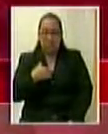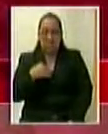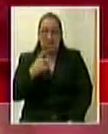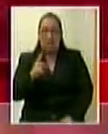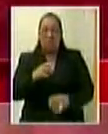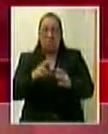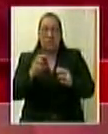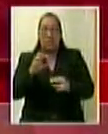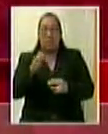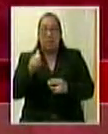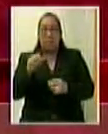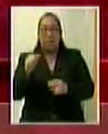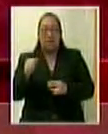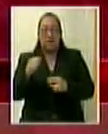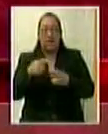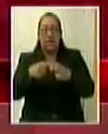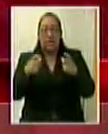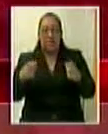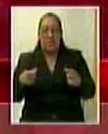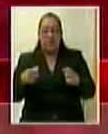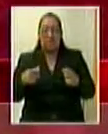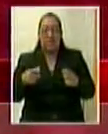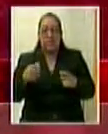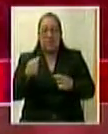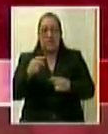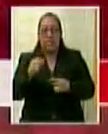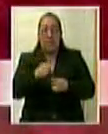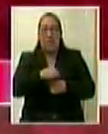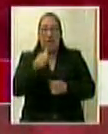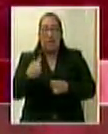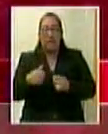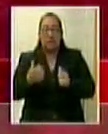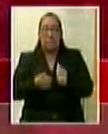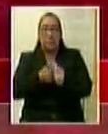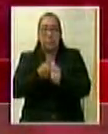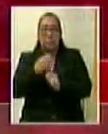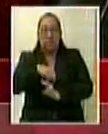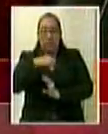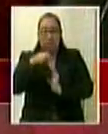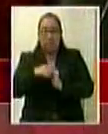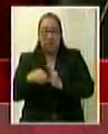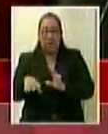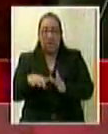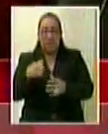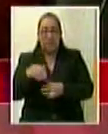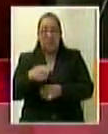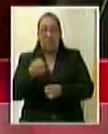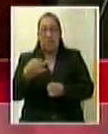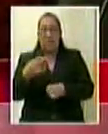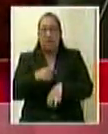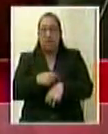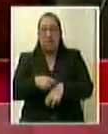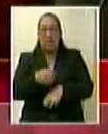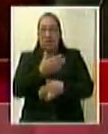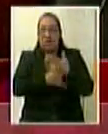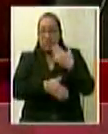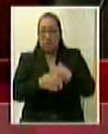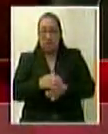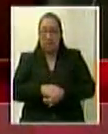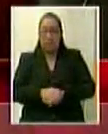La población de Pampas Grande, una población ancallina, viene persiguiendo este proyecto desde hace varias décadas